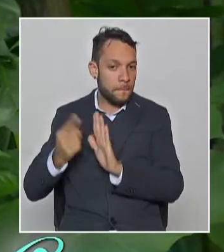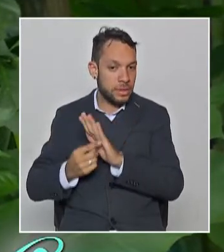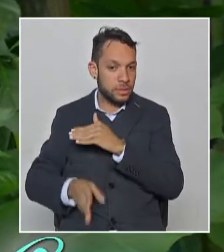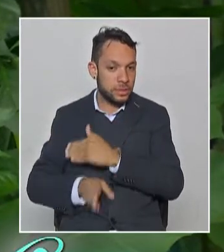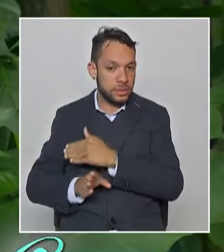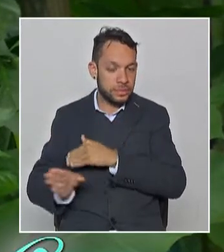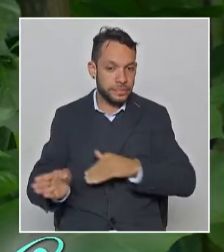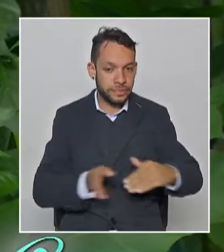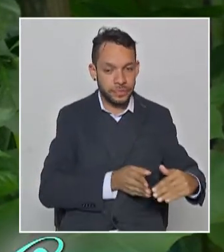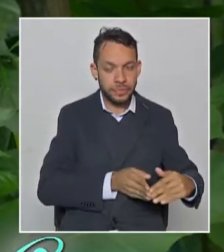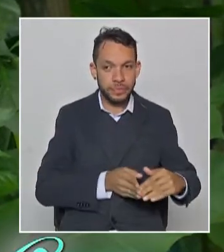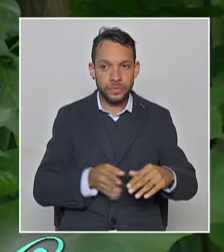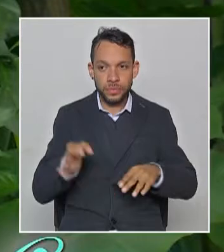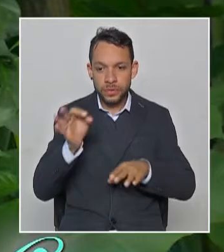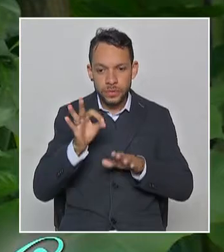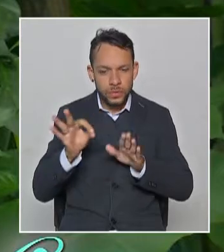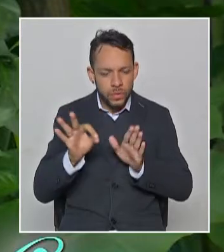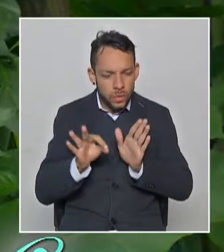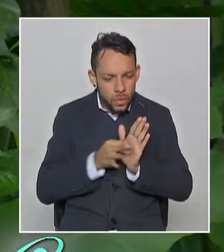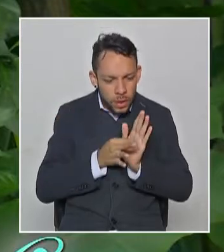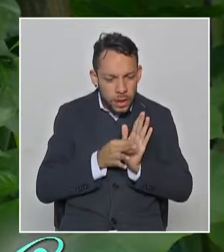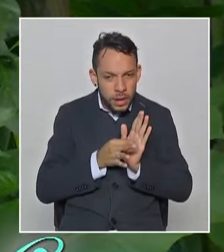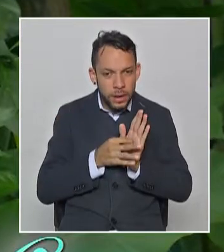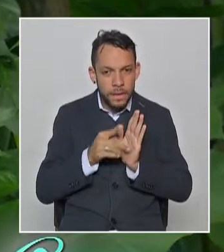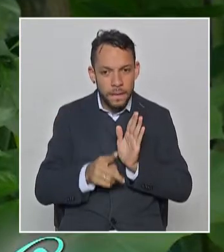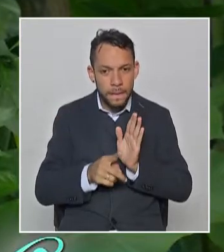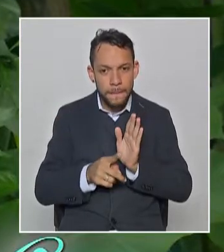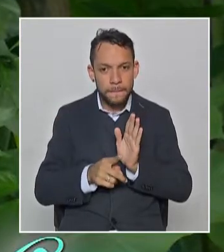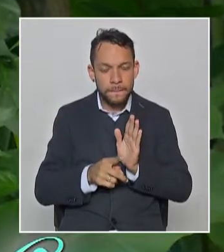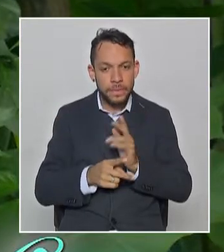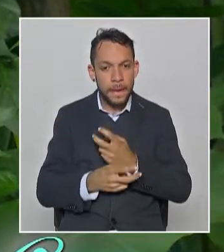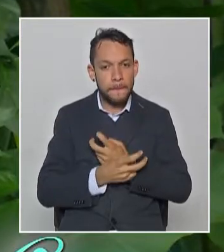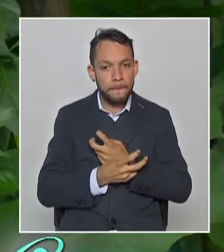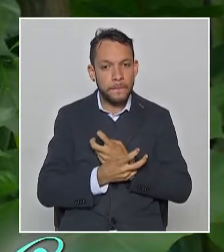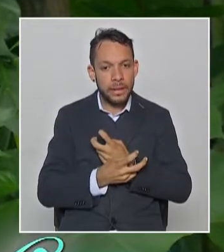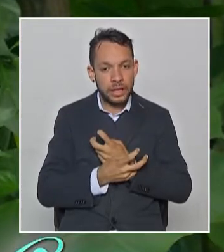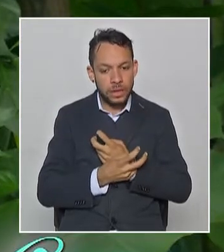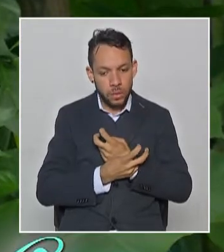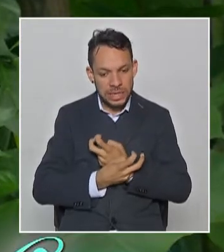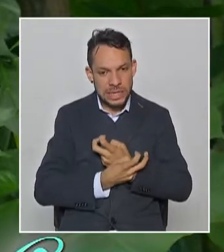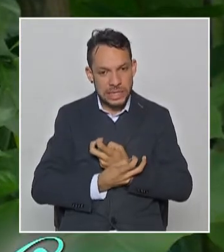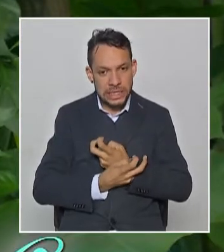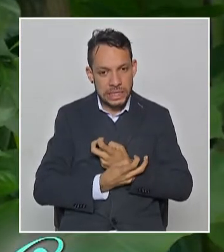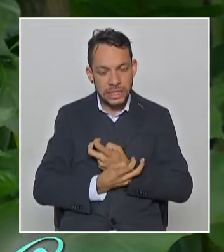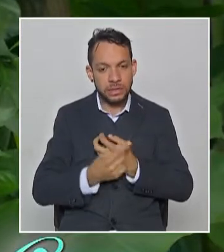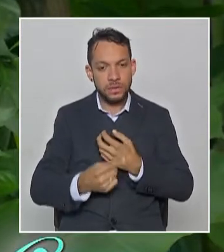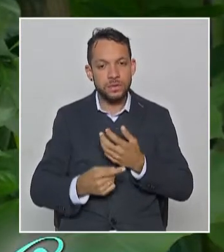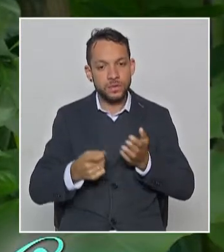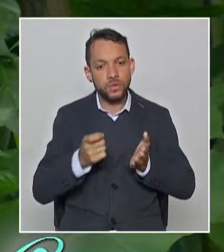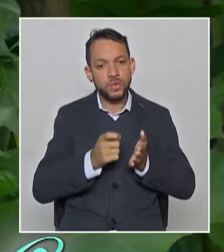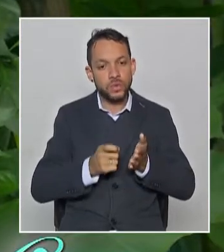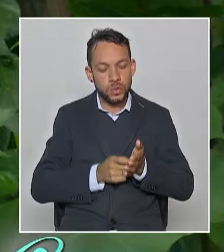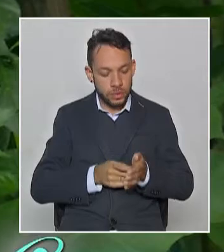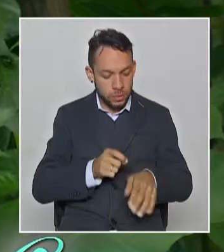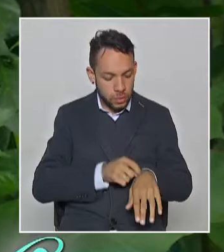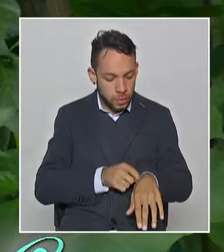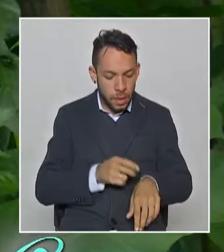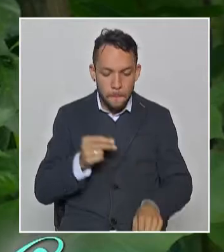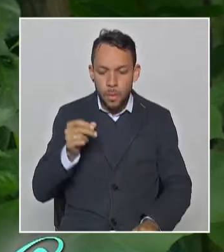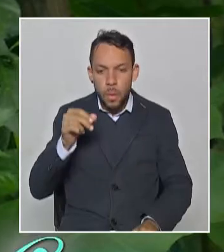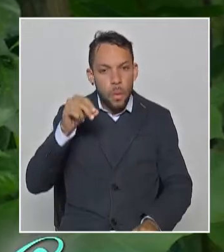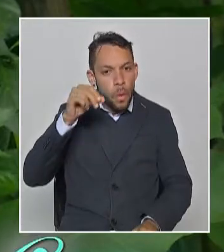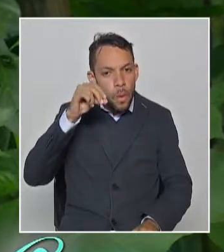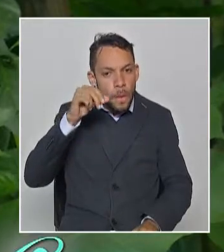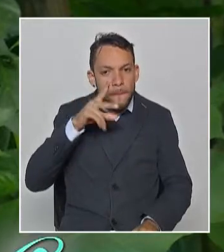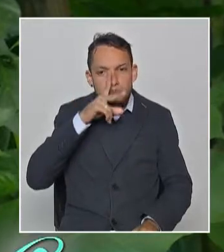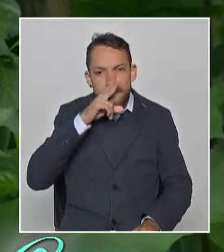es líquida, lo que arde cuando el veneno entra a nuestro cuerpo, arde es porque la pitoxina es un polvo, es haga de cuenta